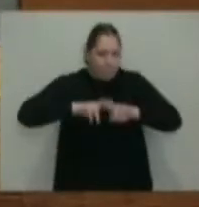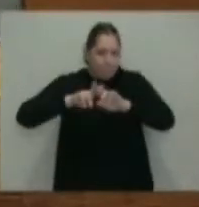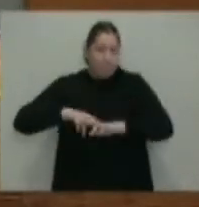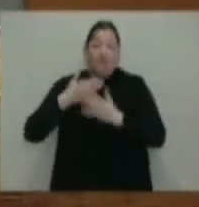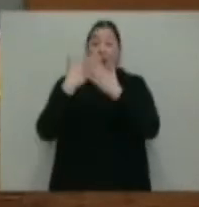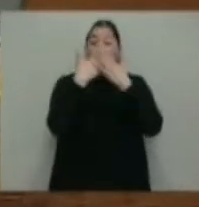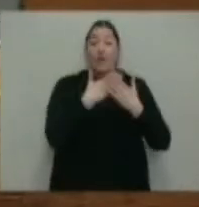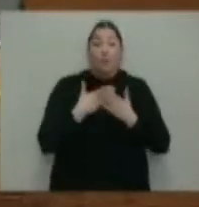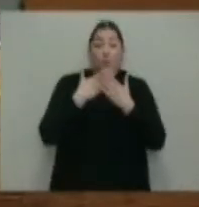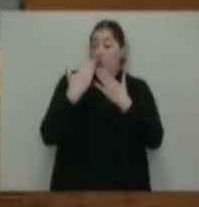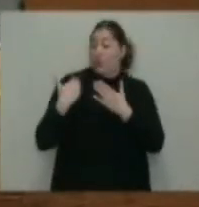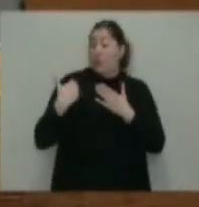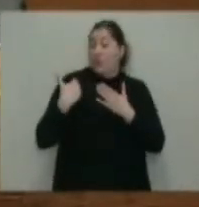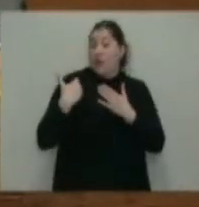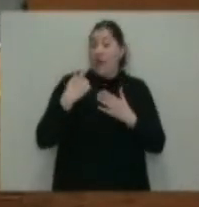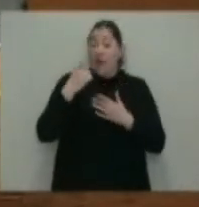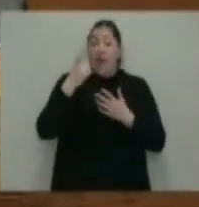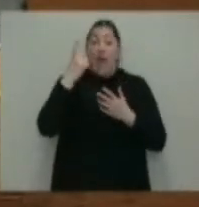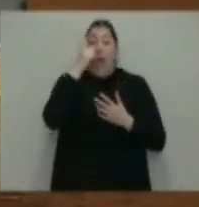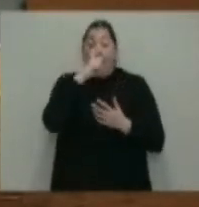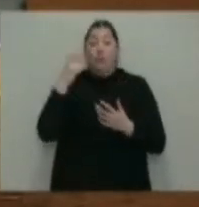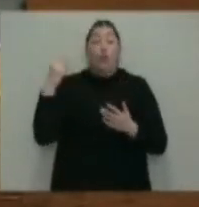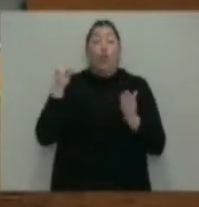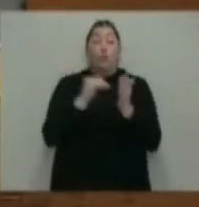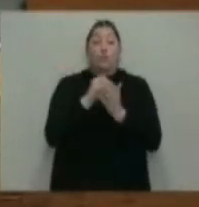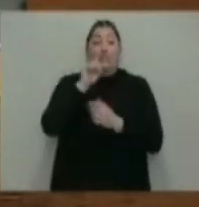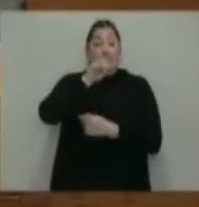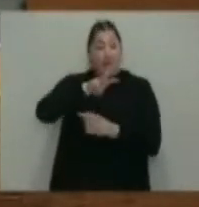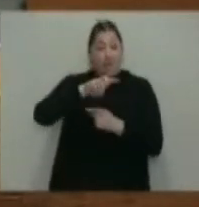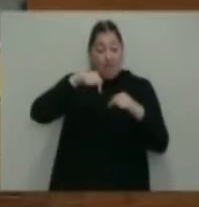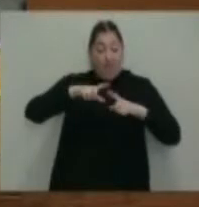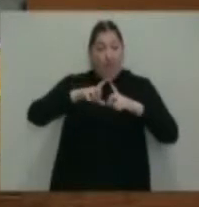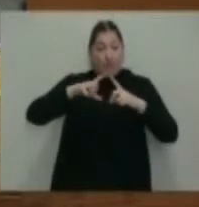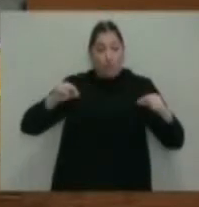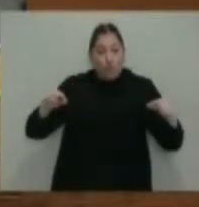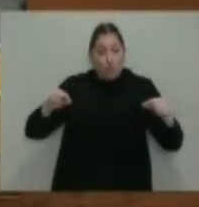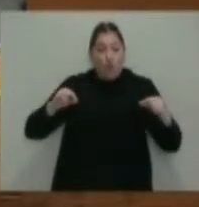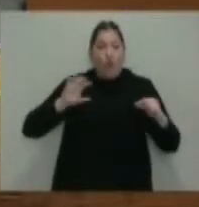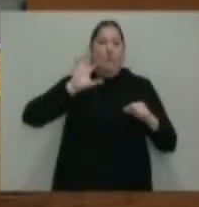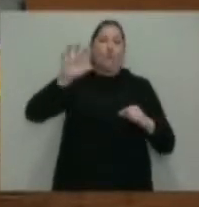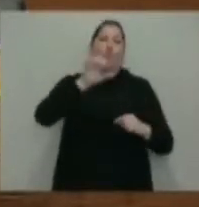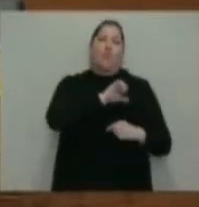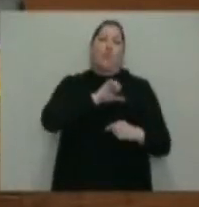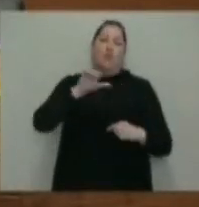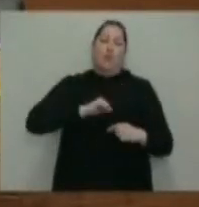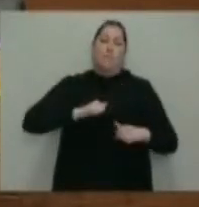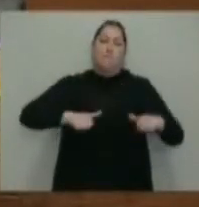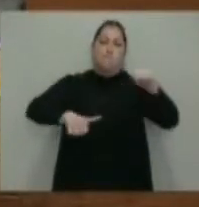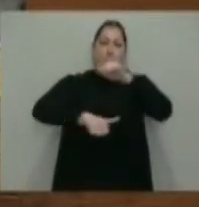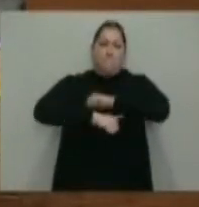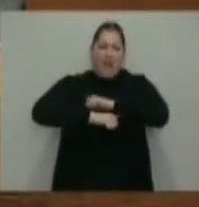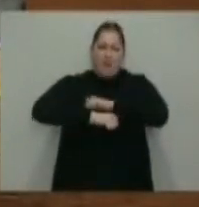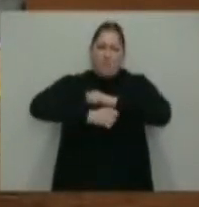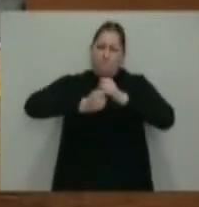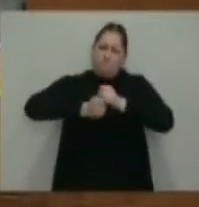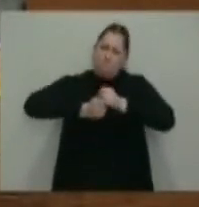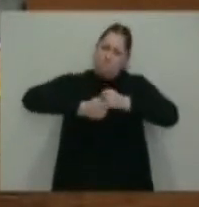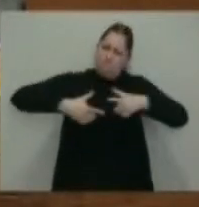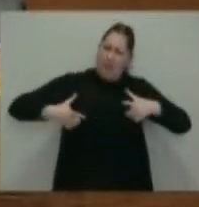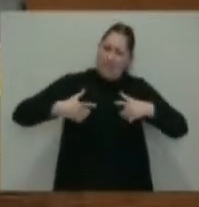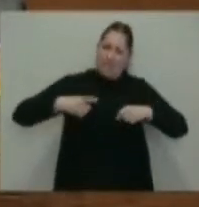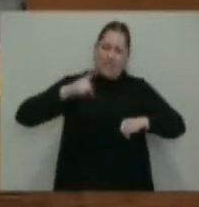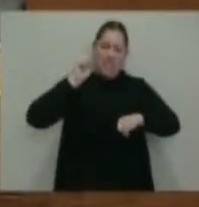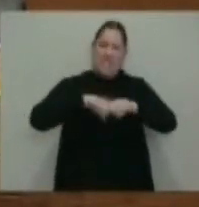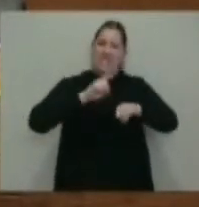que Asturias se había situado en el año 2013 como la comunidad autónoma en la que más ha aumentado el número de parados de larga